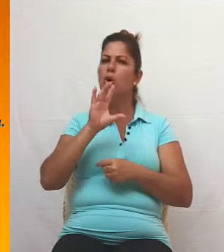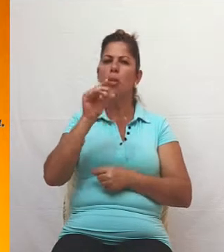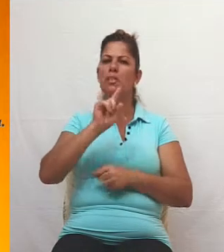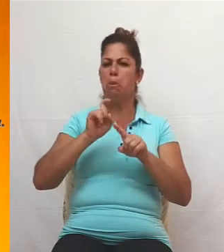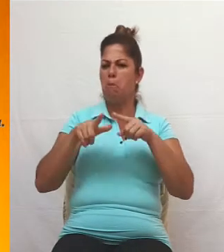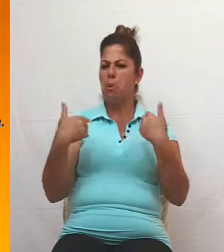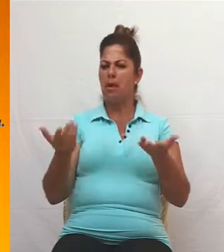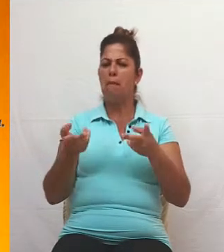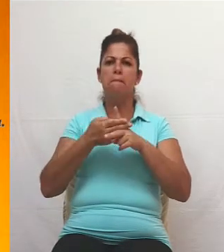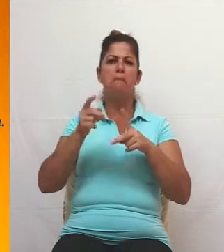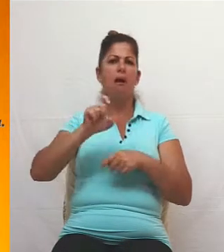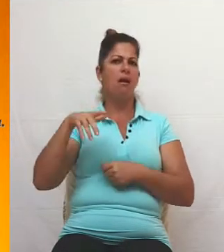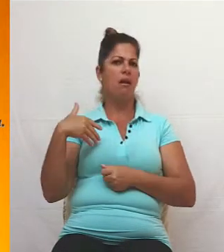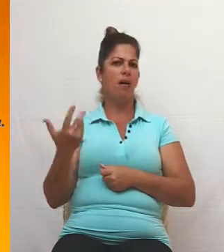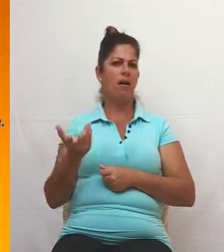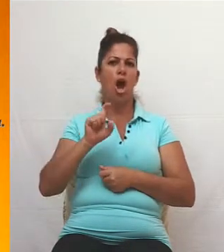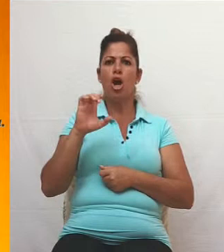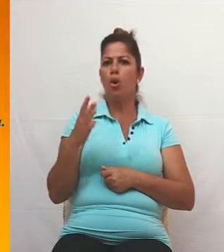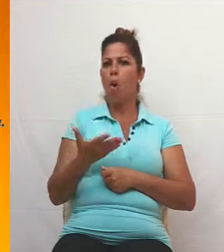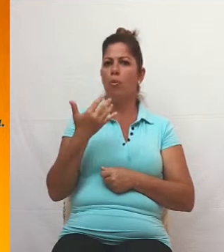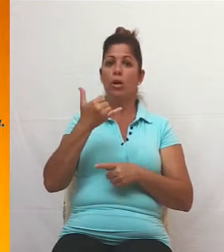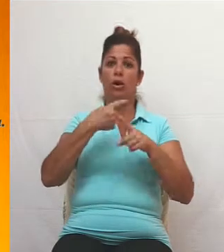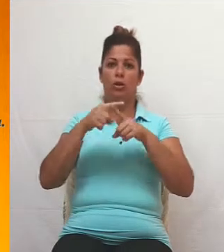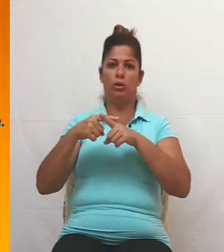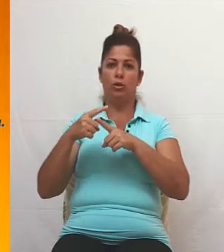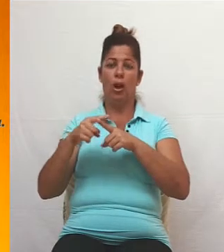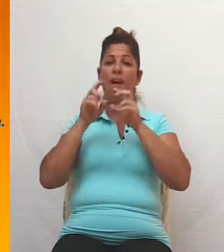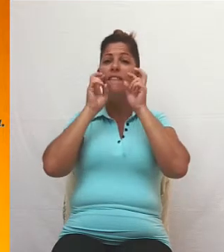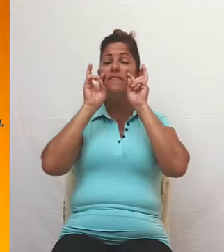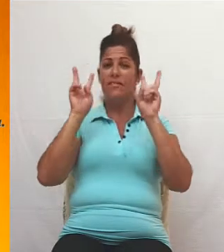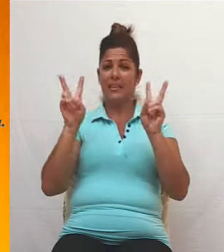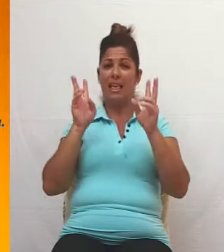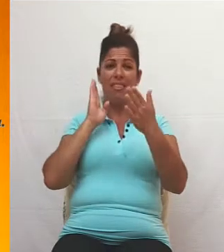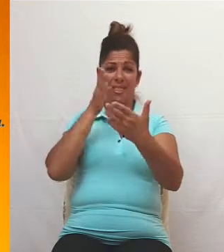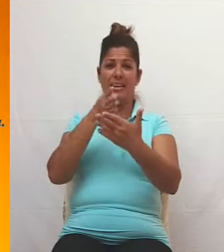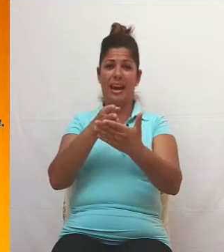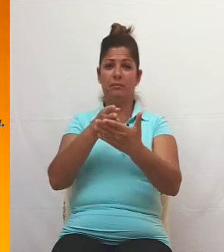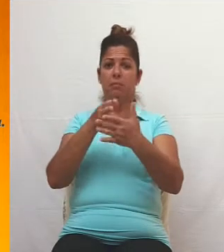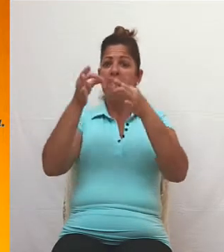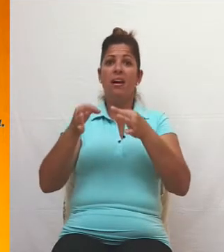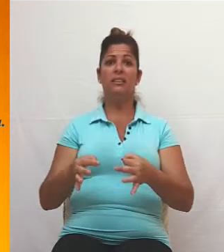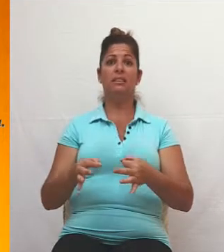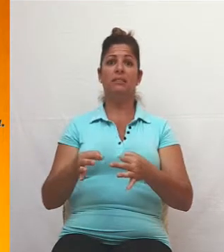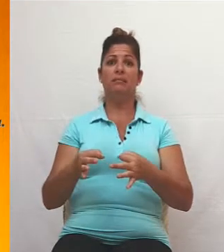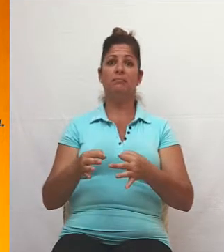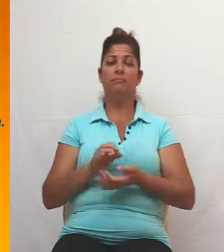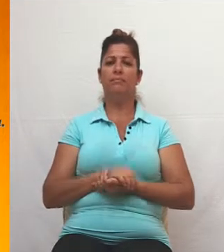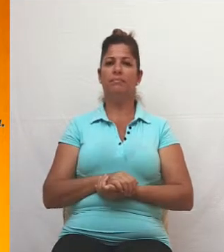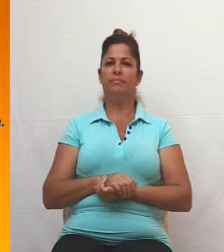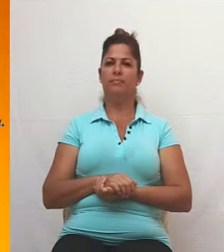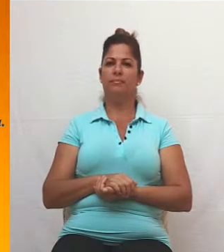los porque no como etcétera la vivencia directa es lo que